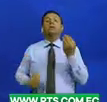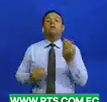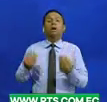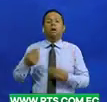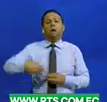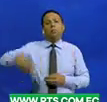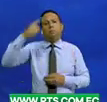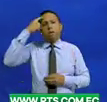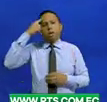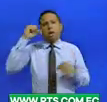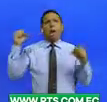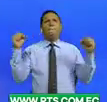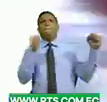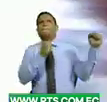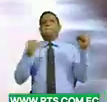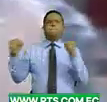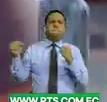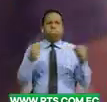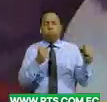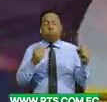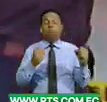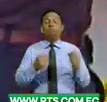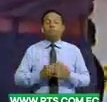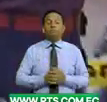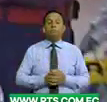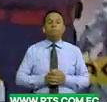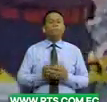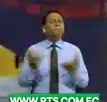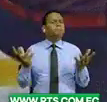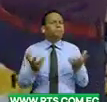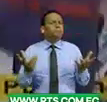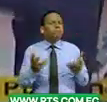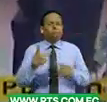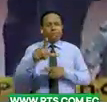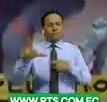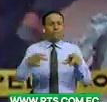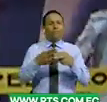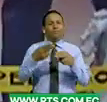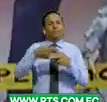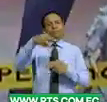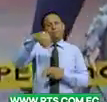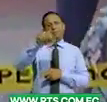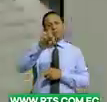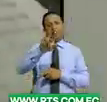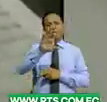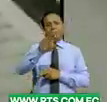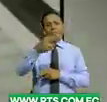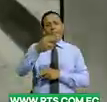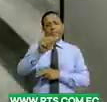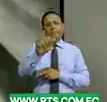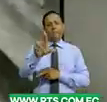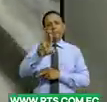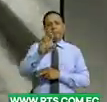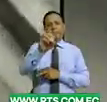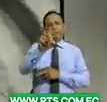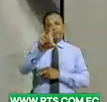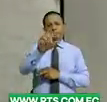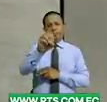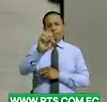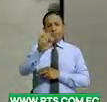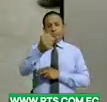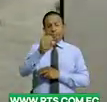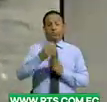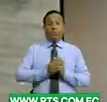un terremoto que había sucedido. El hecho se dio en la ciudadela Marta de Roldós, al norte de Guayaquil. Allí un grupo de hombres